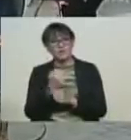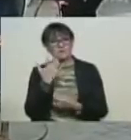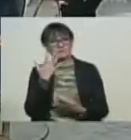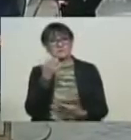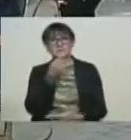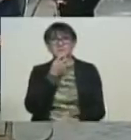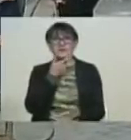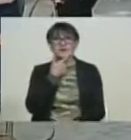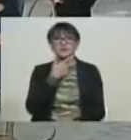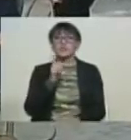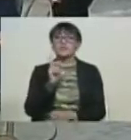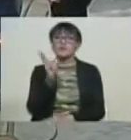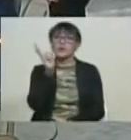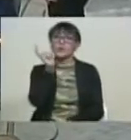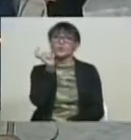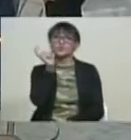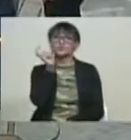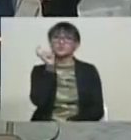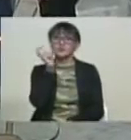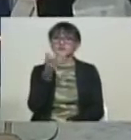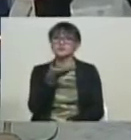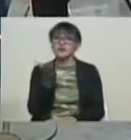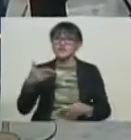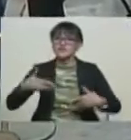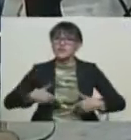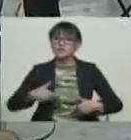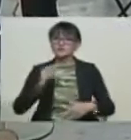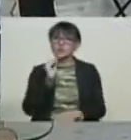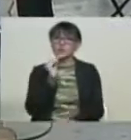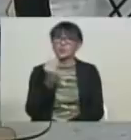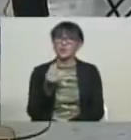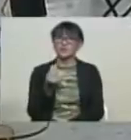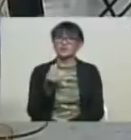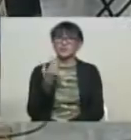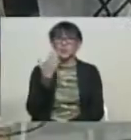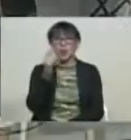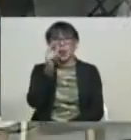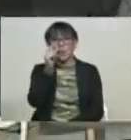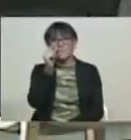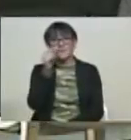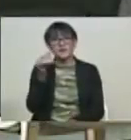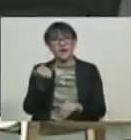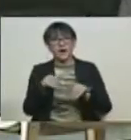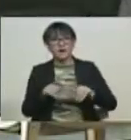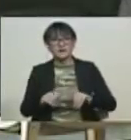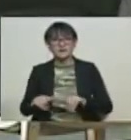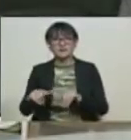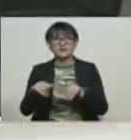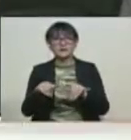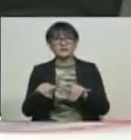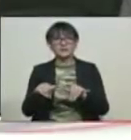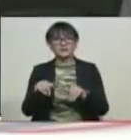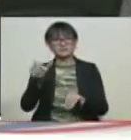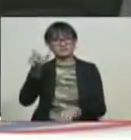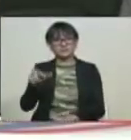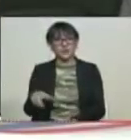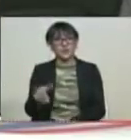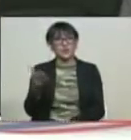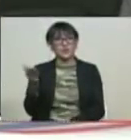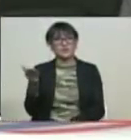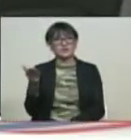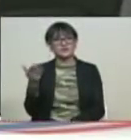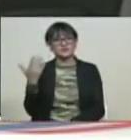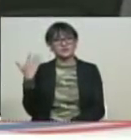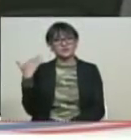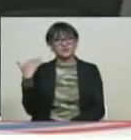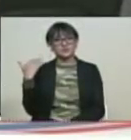debemos escuchar. El esfuerzo de la juventud, este joven arquitecto, Gregory, que